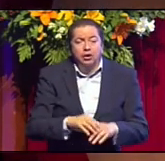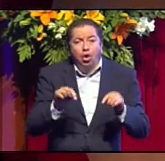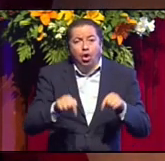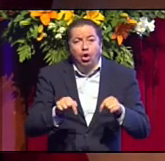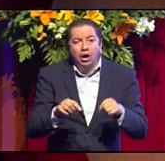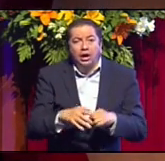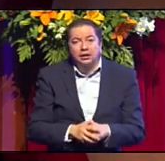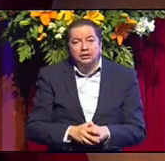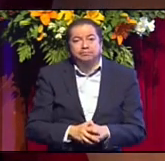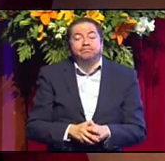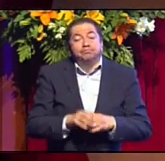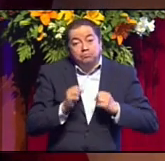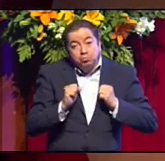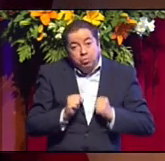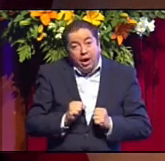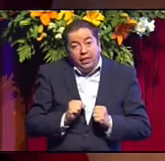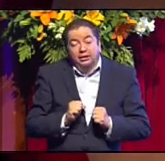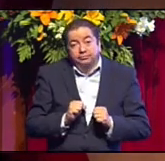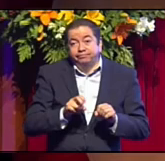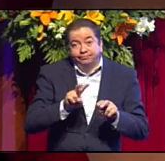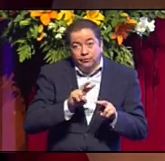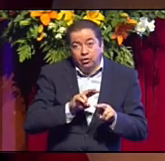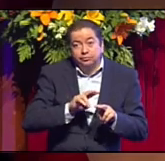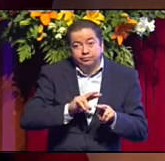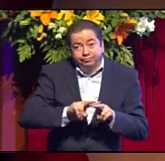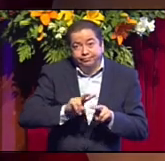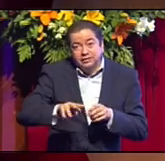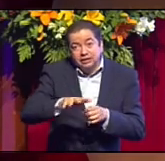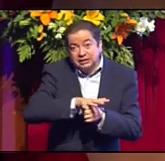al día de hoy día, puede estar ocurriendo. Y ahí tenemos que